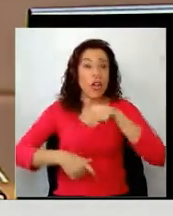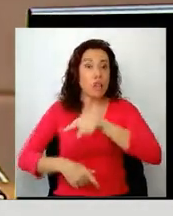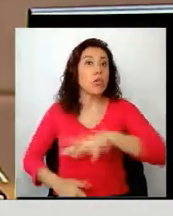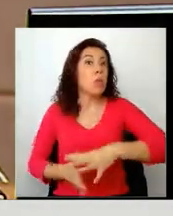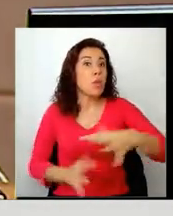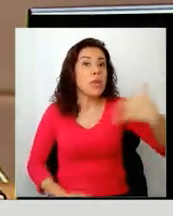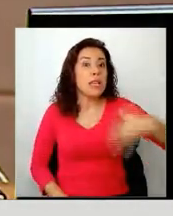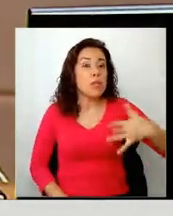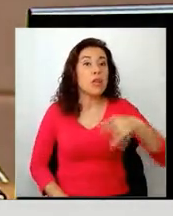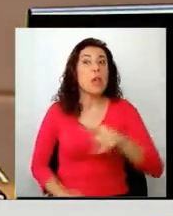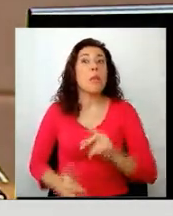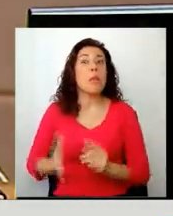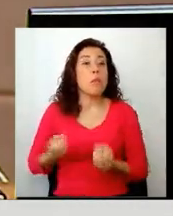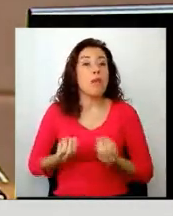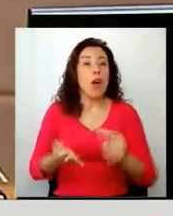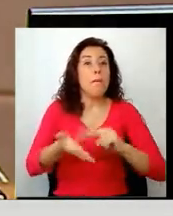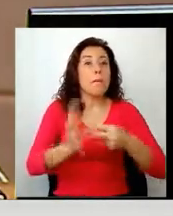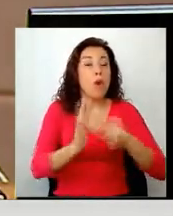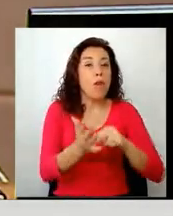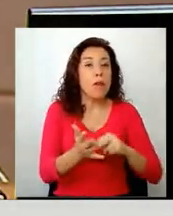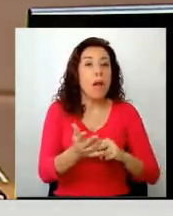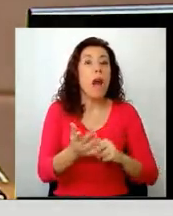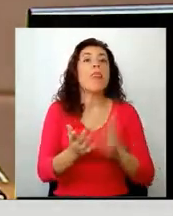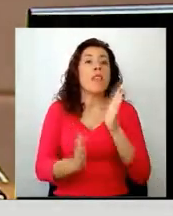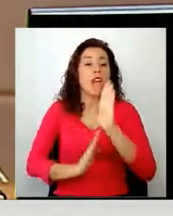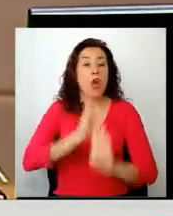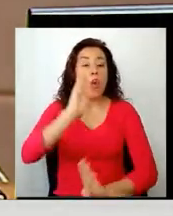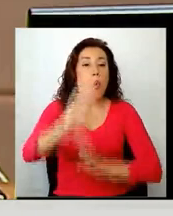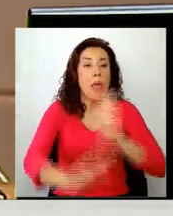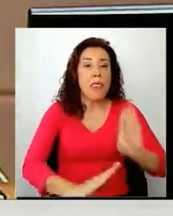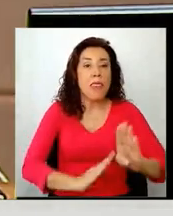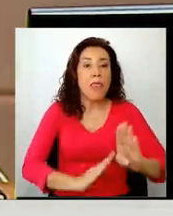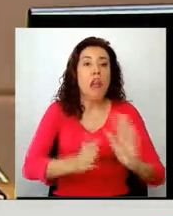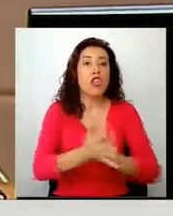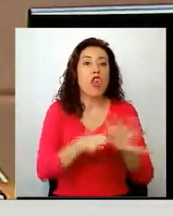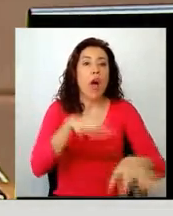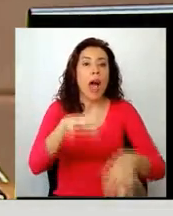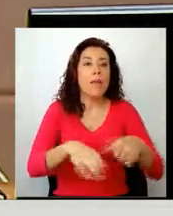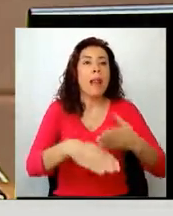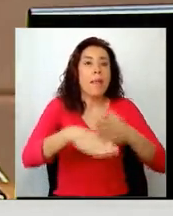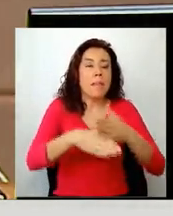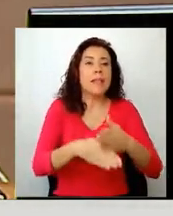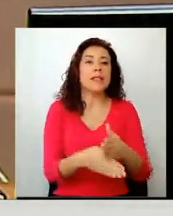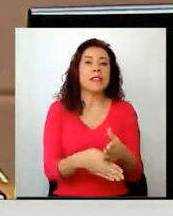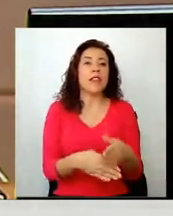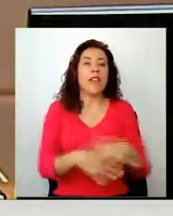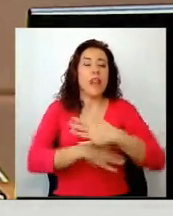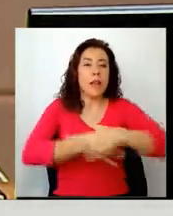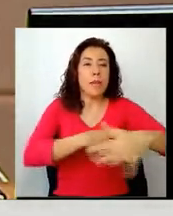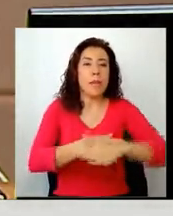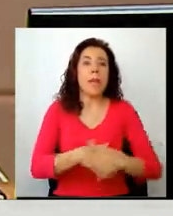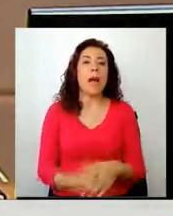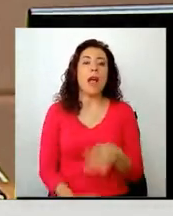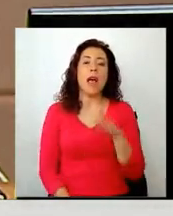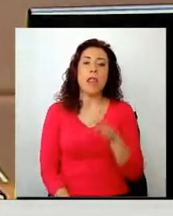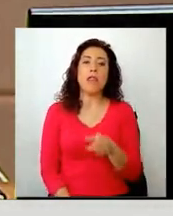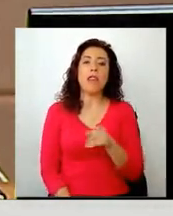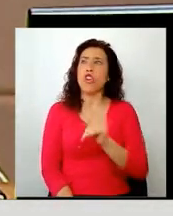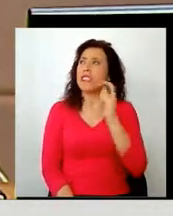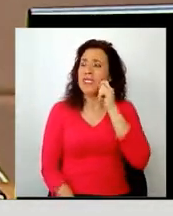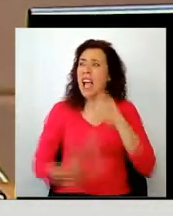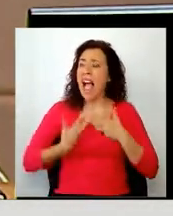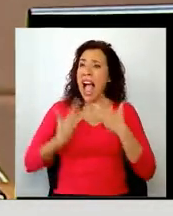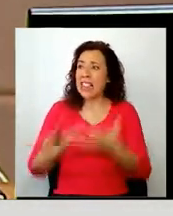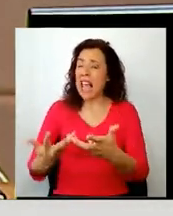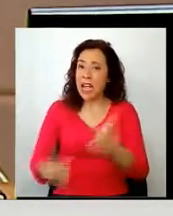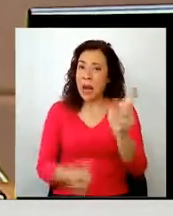de la conservación y la protección de las especies marinas Y que debe ser duramente expuesta sin que esto se cuestione como un ataque hacia las y los trabajadores